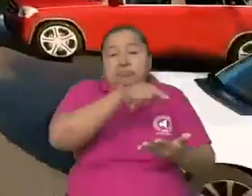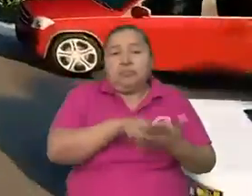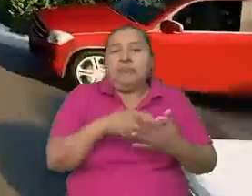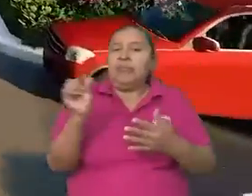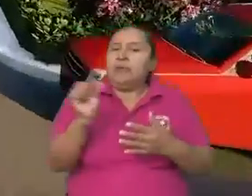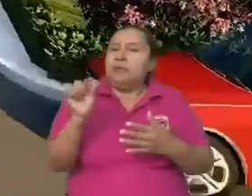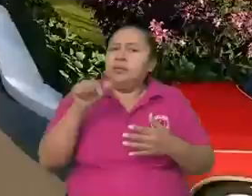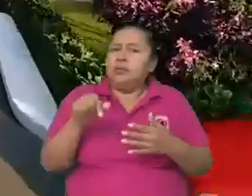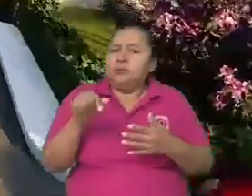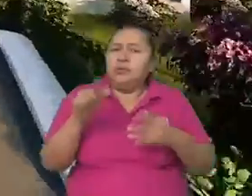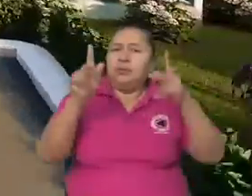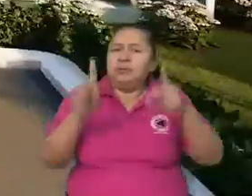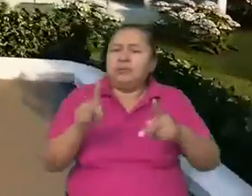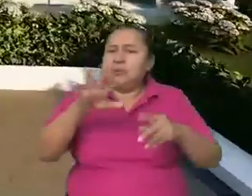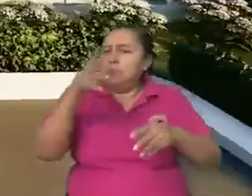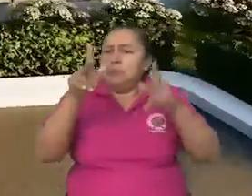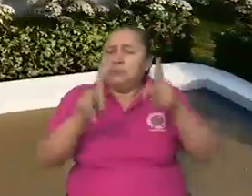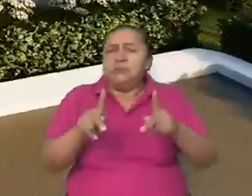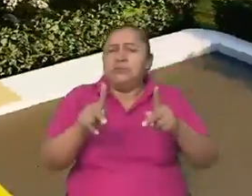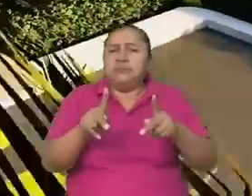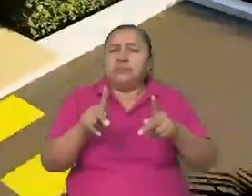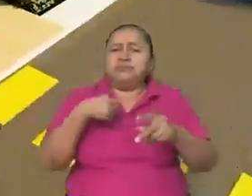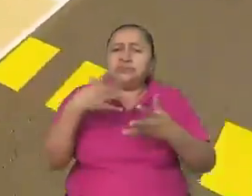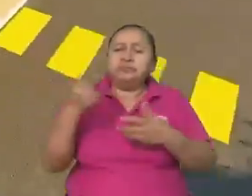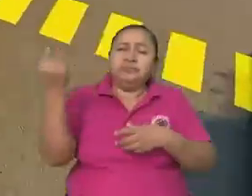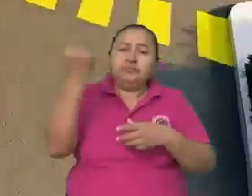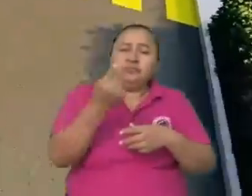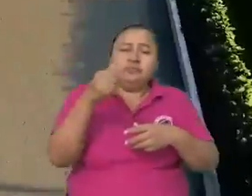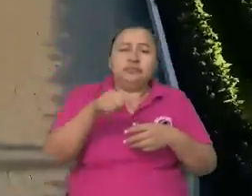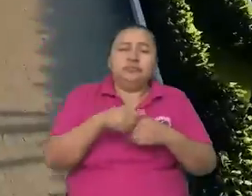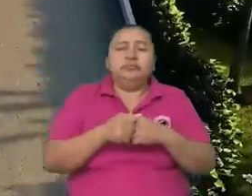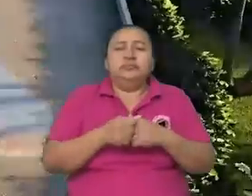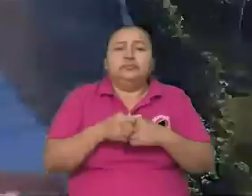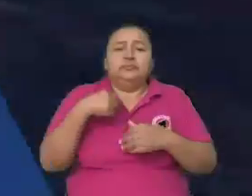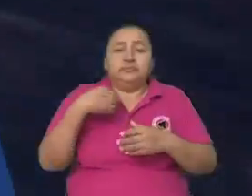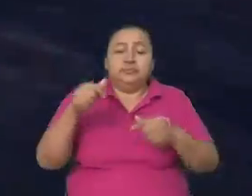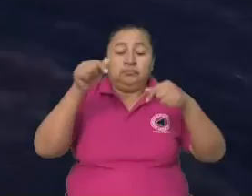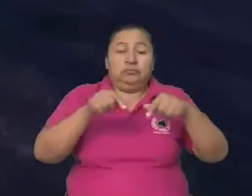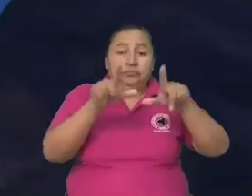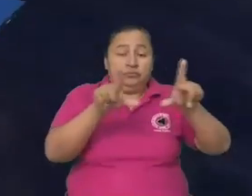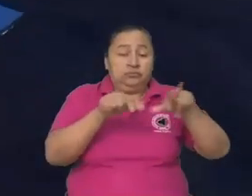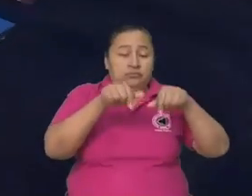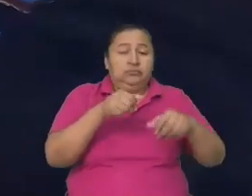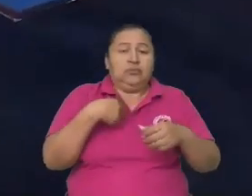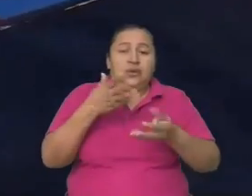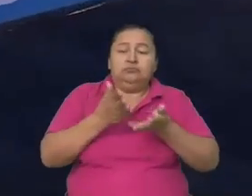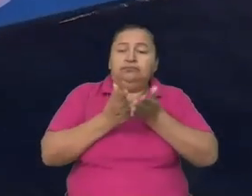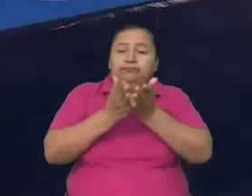poco anduvieron unos señores que quieren venir a instalarse con una flota